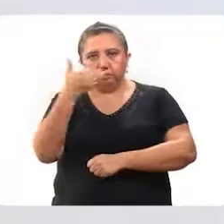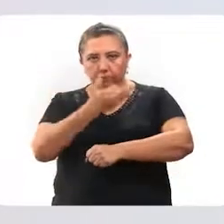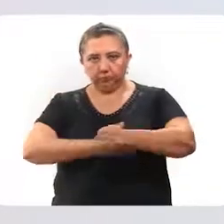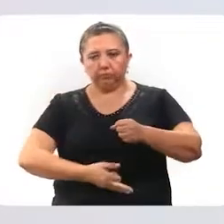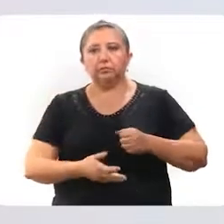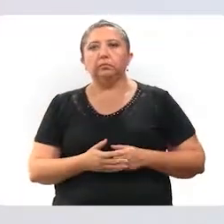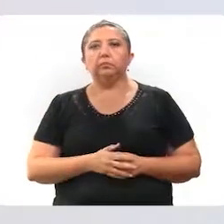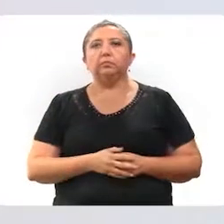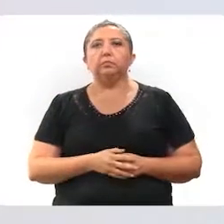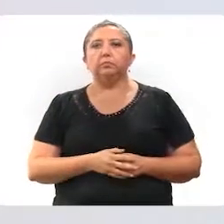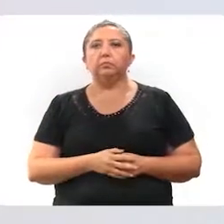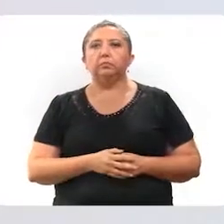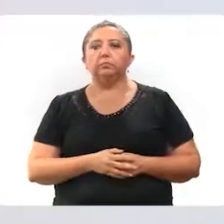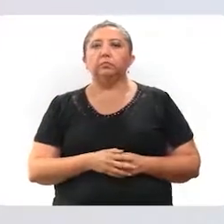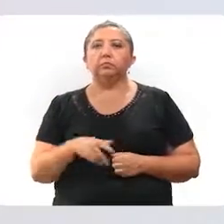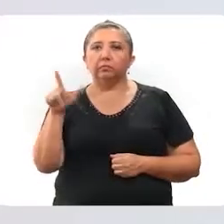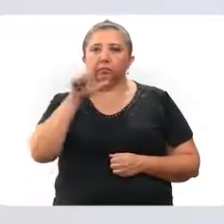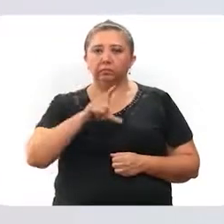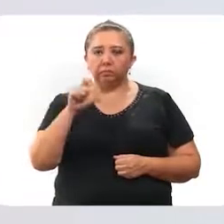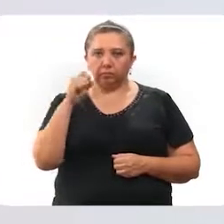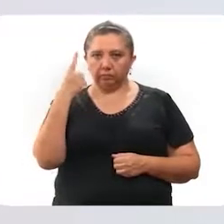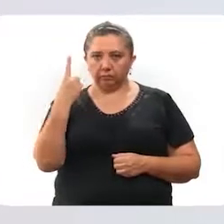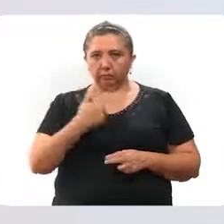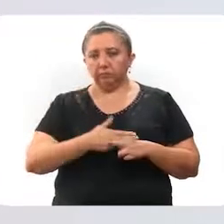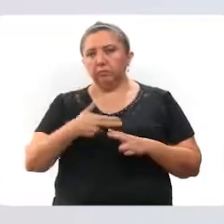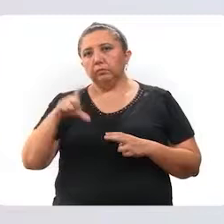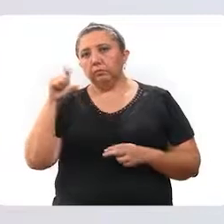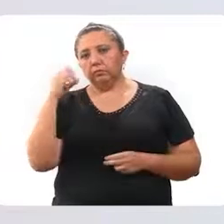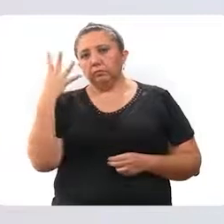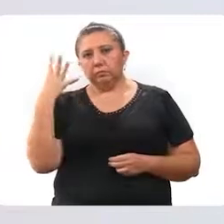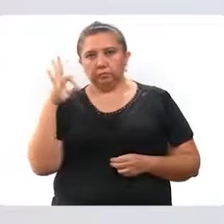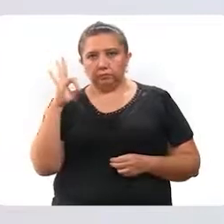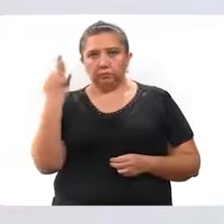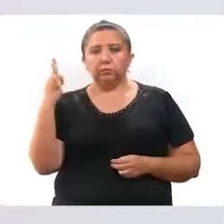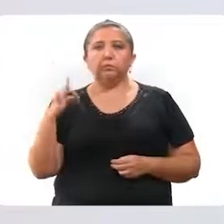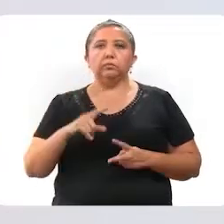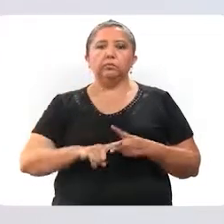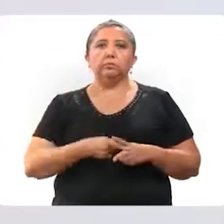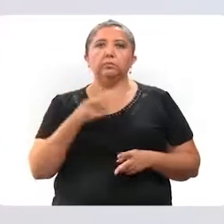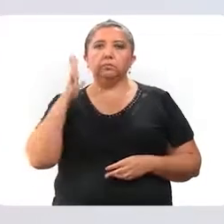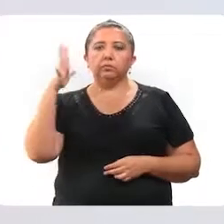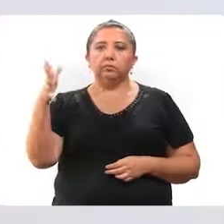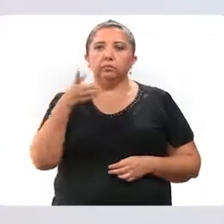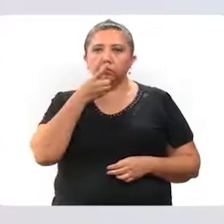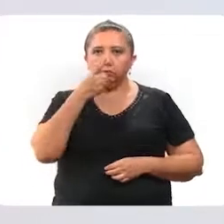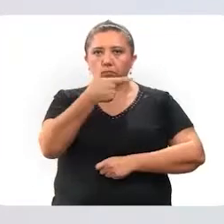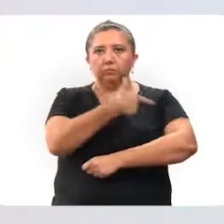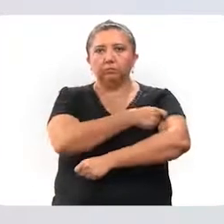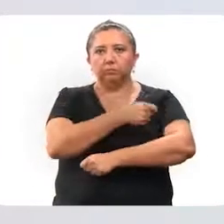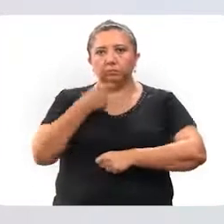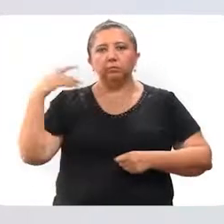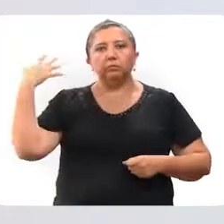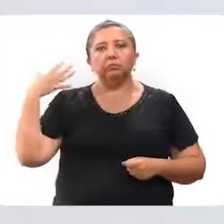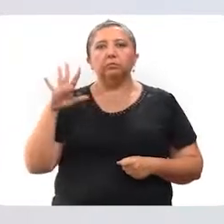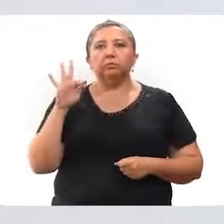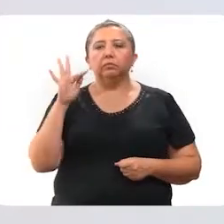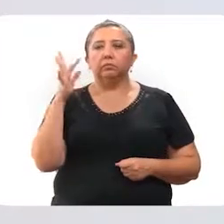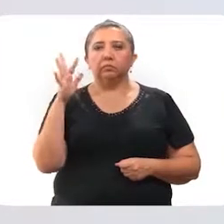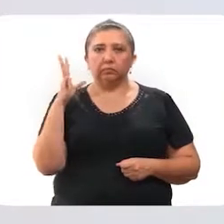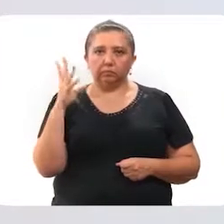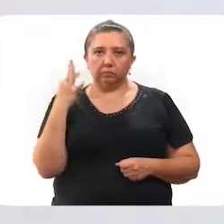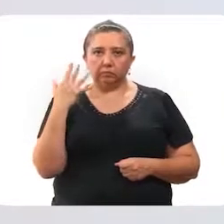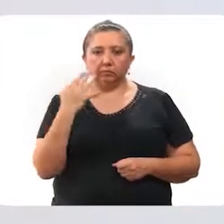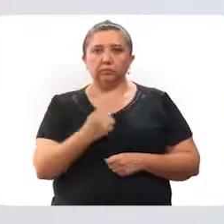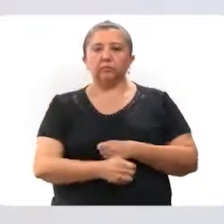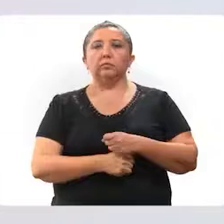tarde. A partir del lunes 21 y hasta el 24 de febrero iniciará una nueva etapa de vacunación para adultos de 40 a